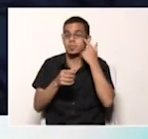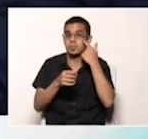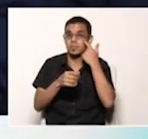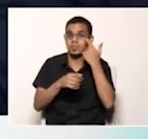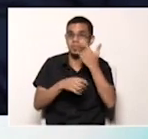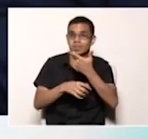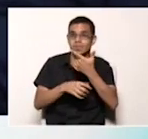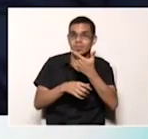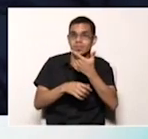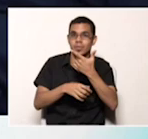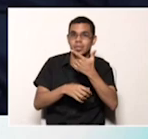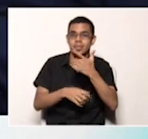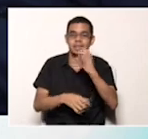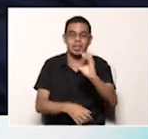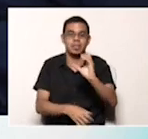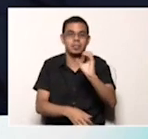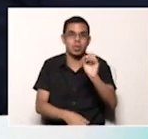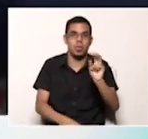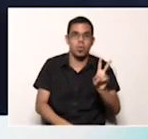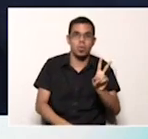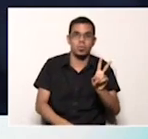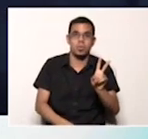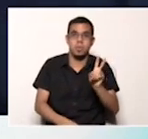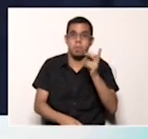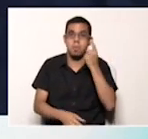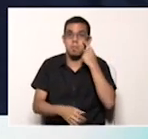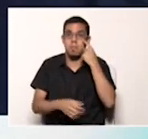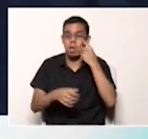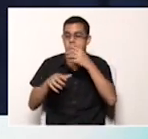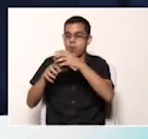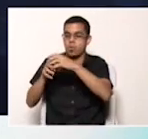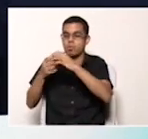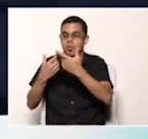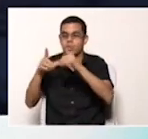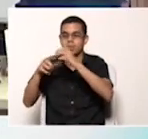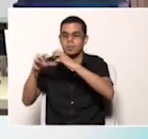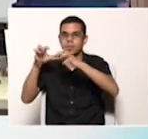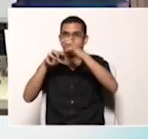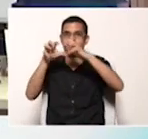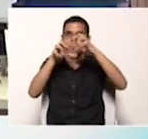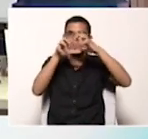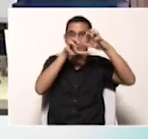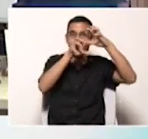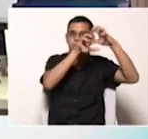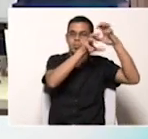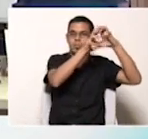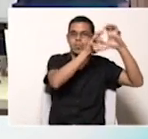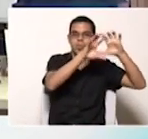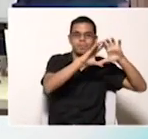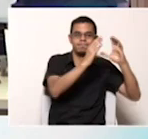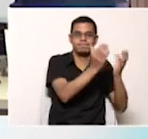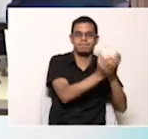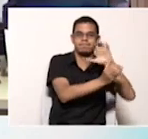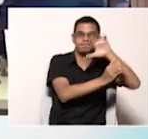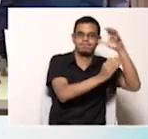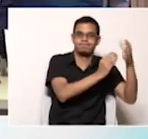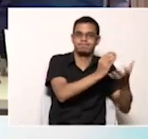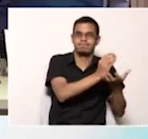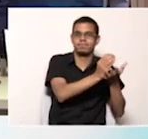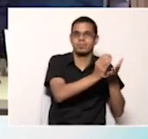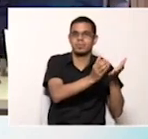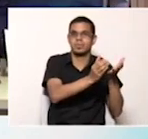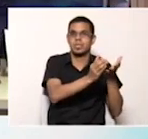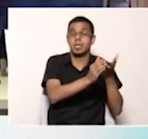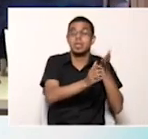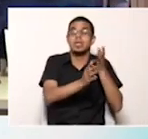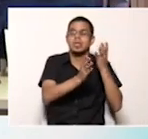cuando hacemos este gran experimento, vean cómo se va al medio ambiente. Es importante